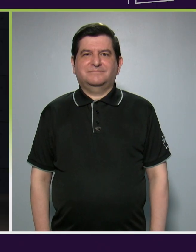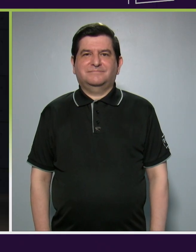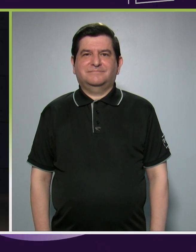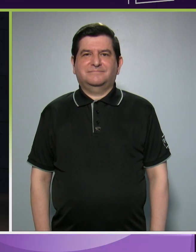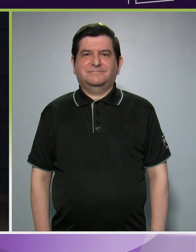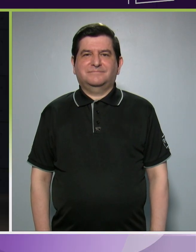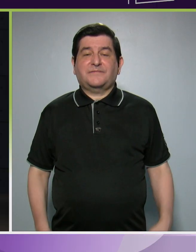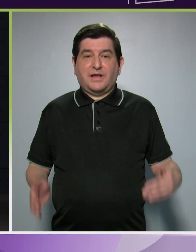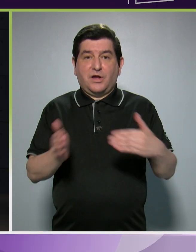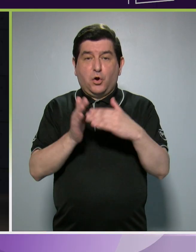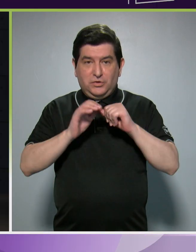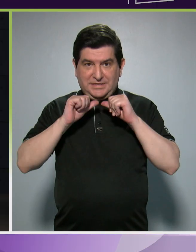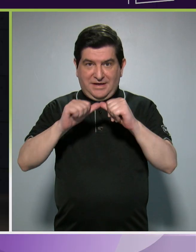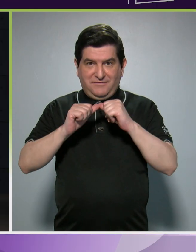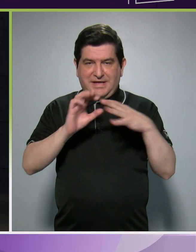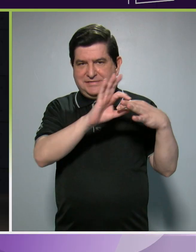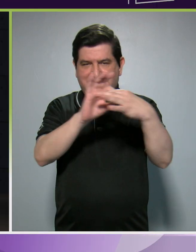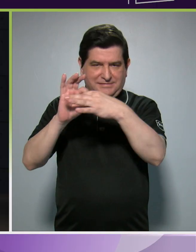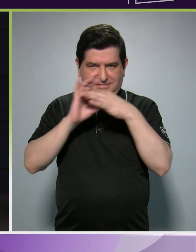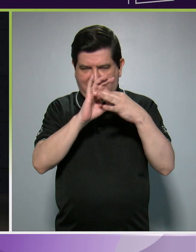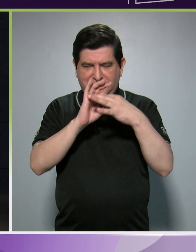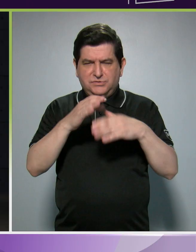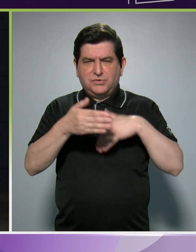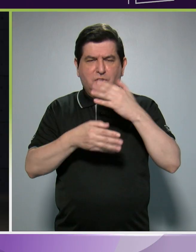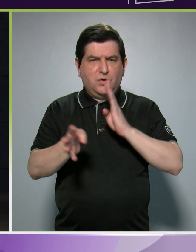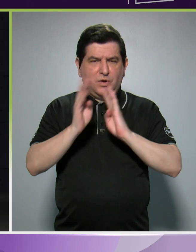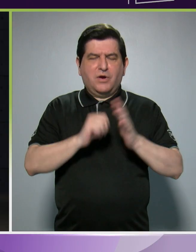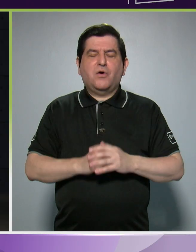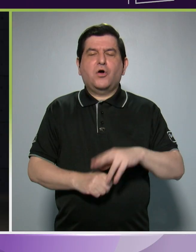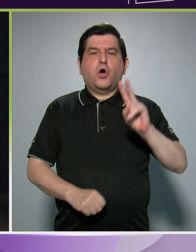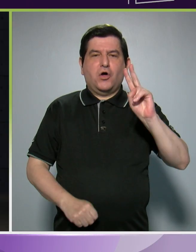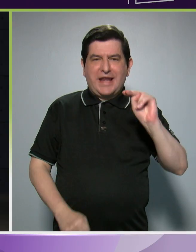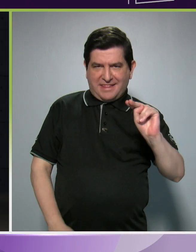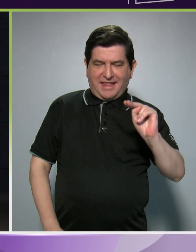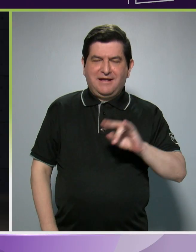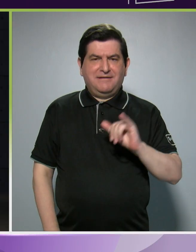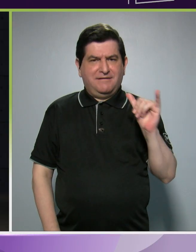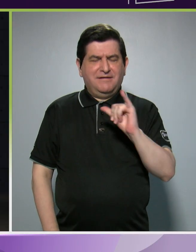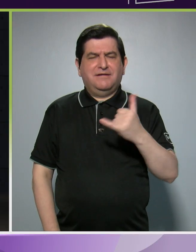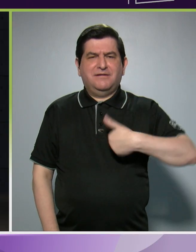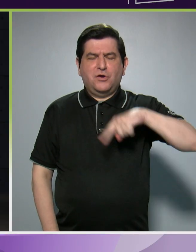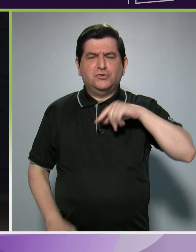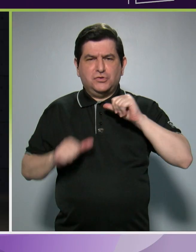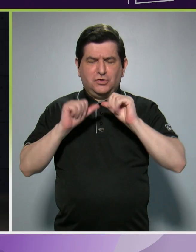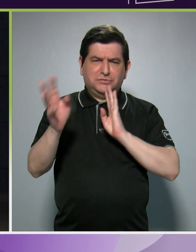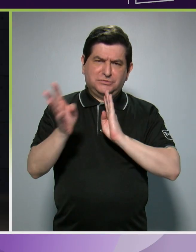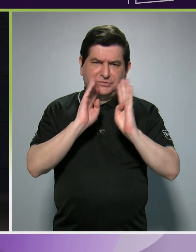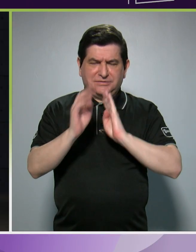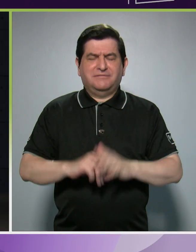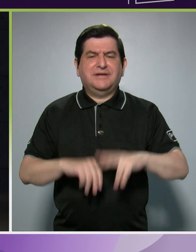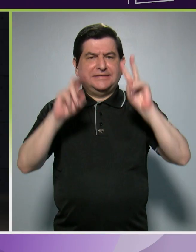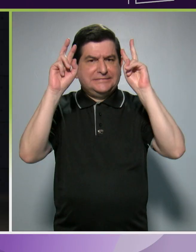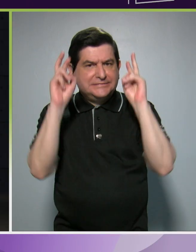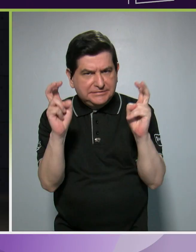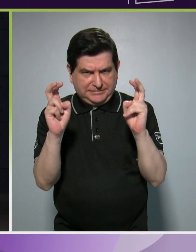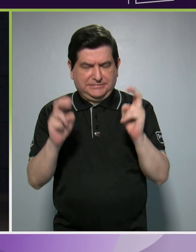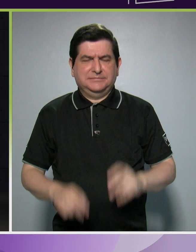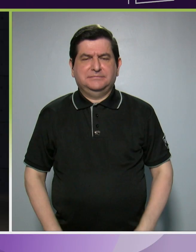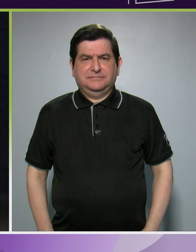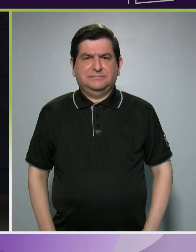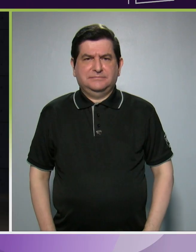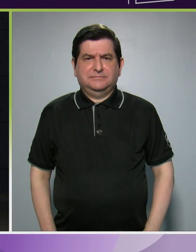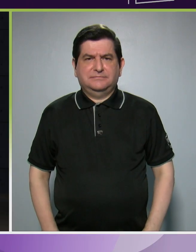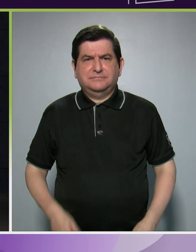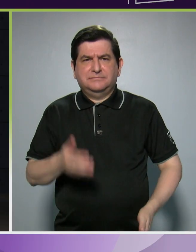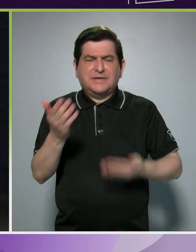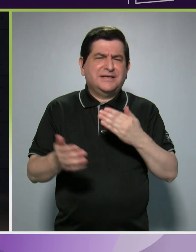Estamos de vuelta en Nexos y bueno, tras conversar con doña Natalia, también queremos seguir conversando sobre este tema que puede